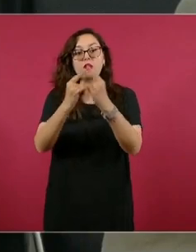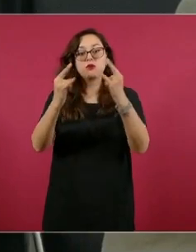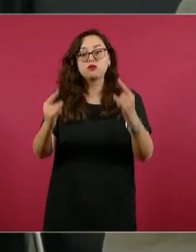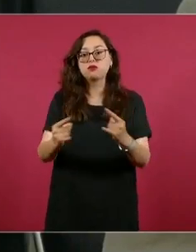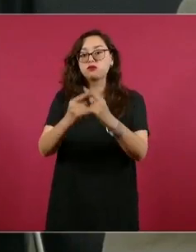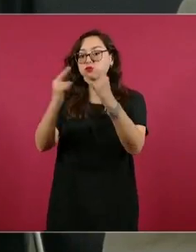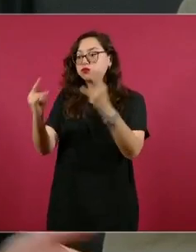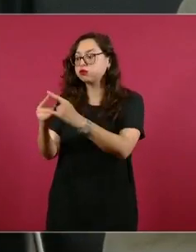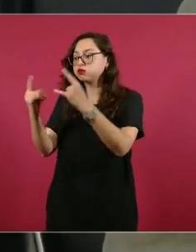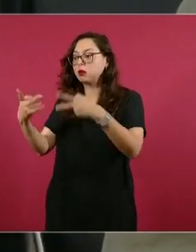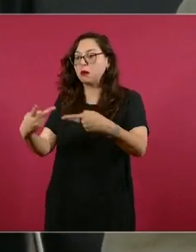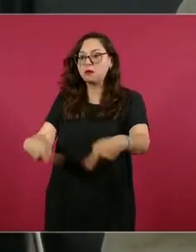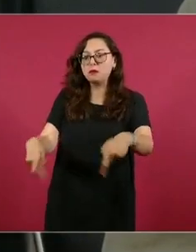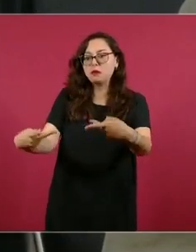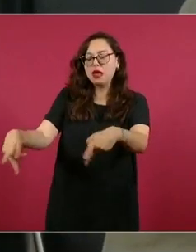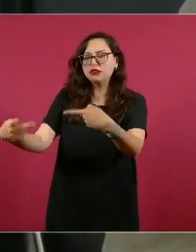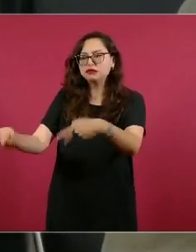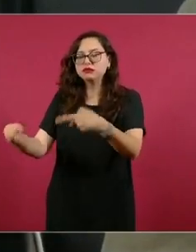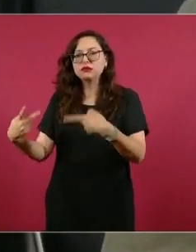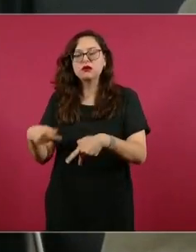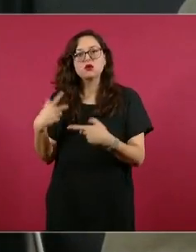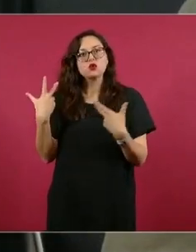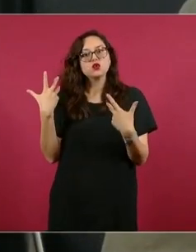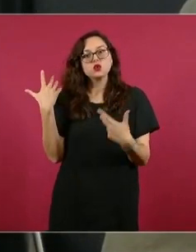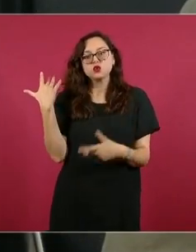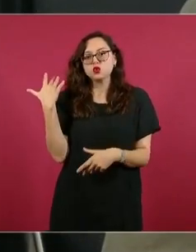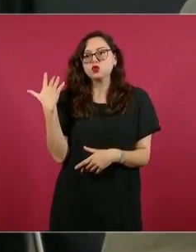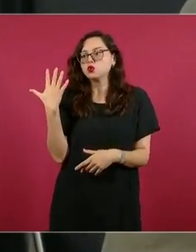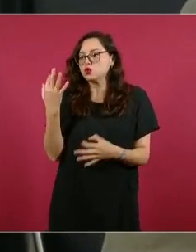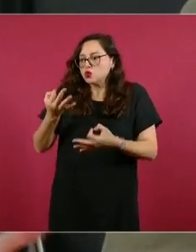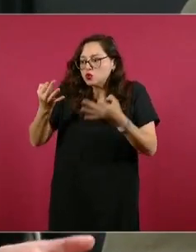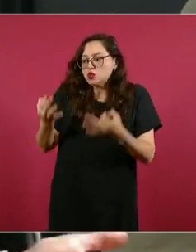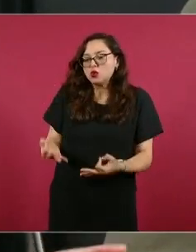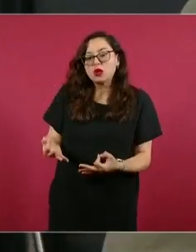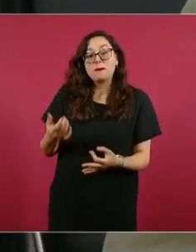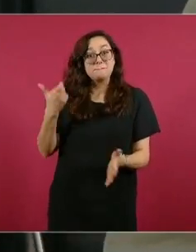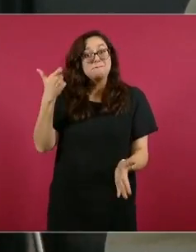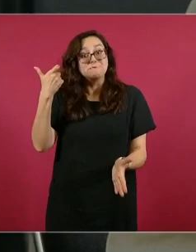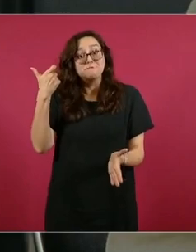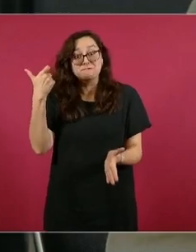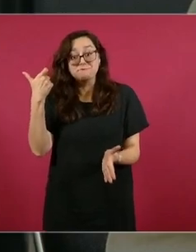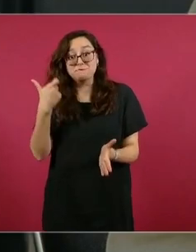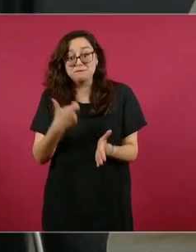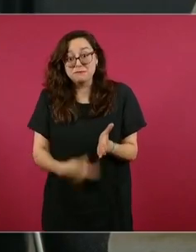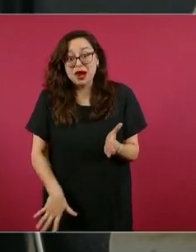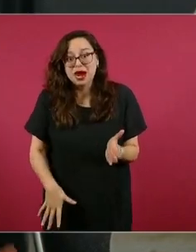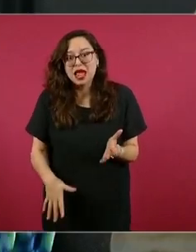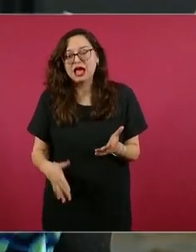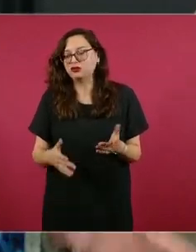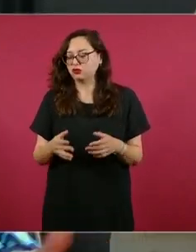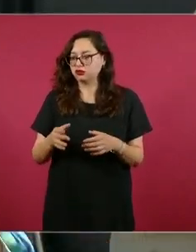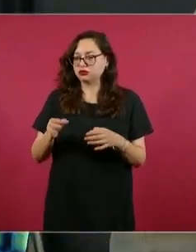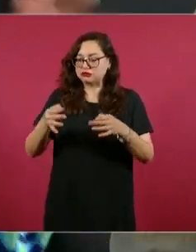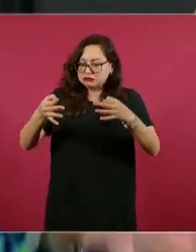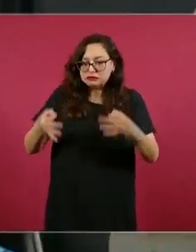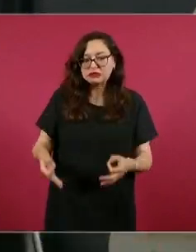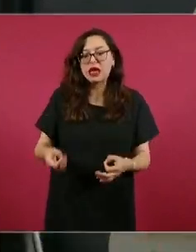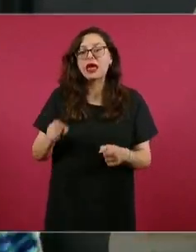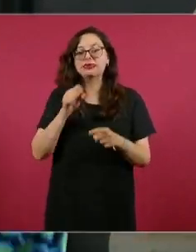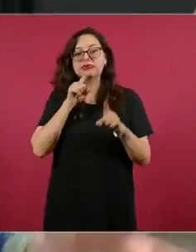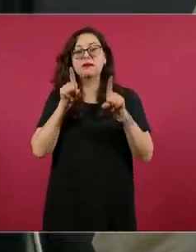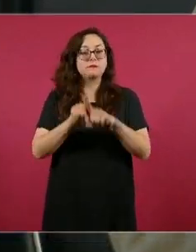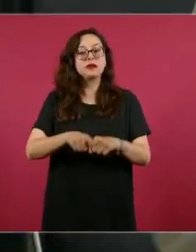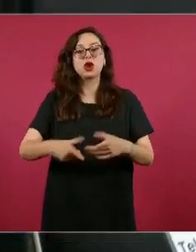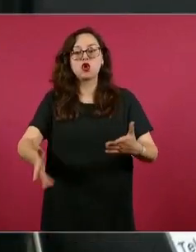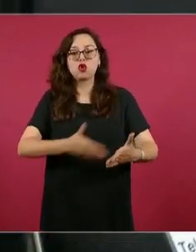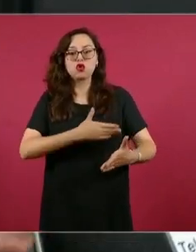un poco de publicidad, vale la pena que la gente vaya y consuma productos que son prácticamente orgánicos y están las cocinas donde